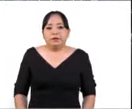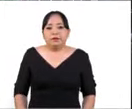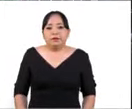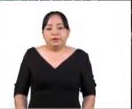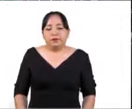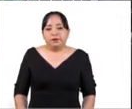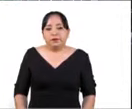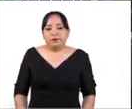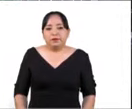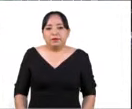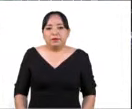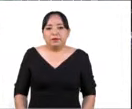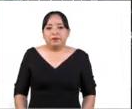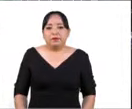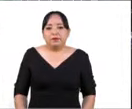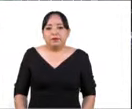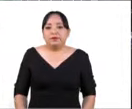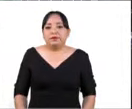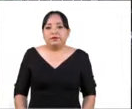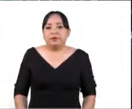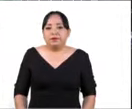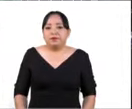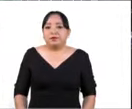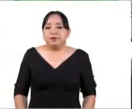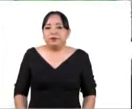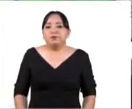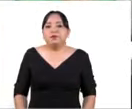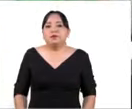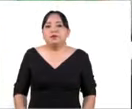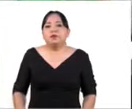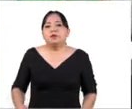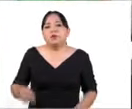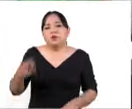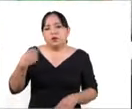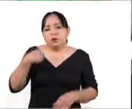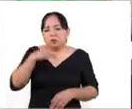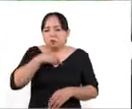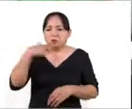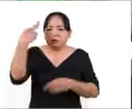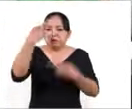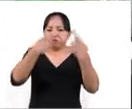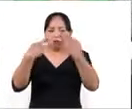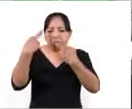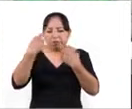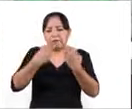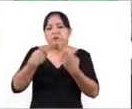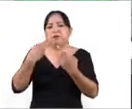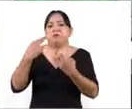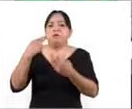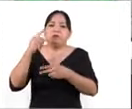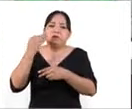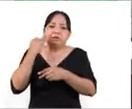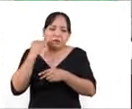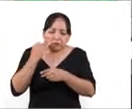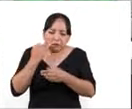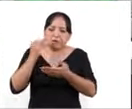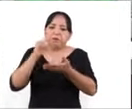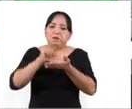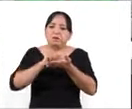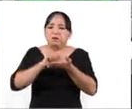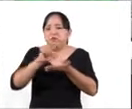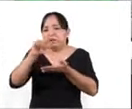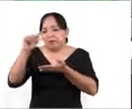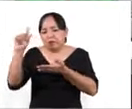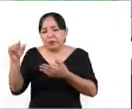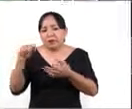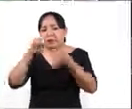De cualquier forma, estaremos revisando las redes sociales, los reportes que nos haga la ciudadanía para poder dar una contestación oportuna.